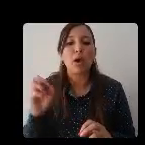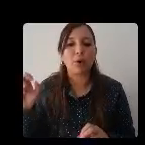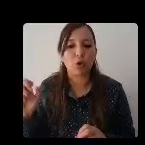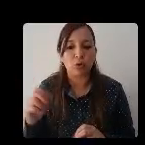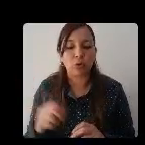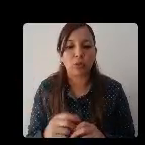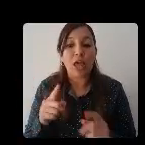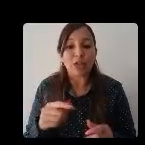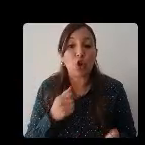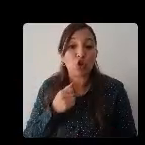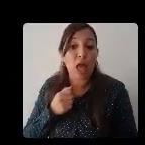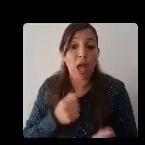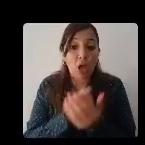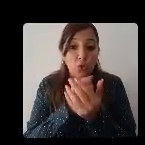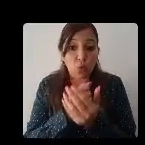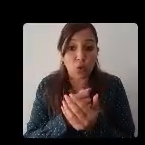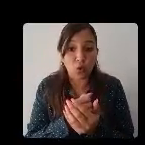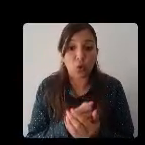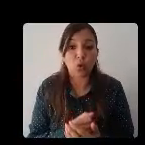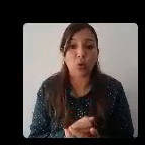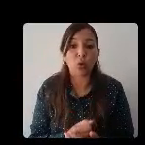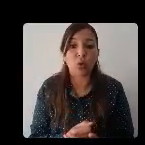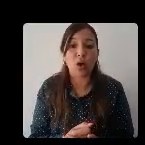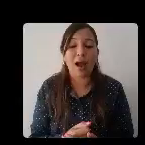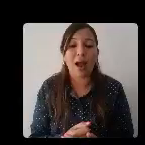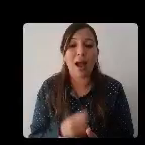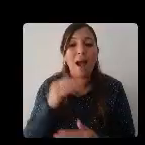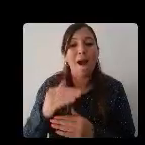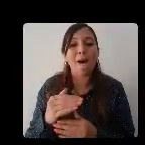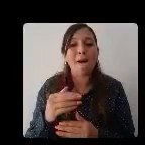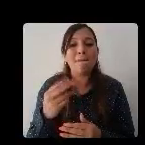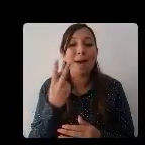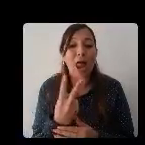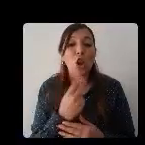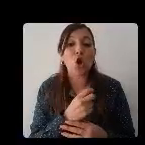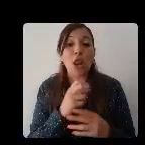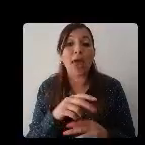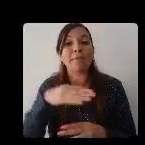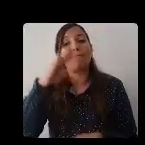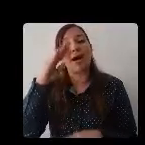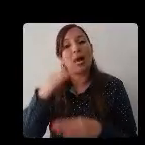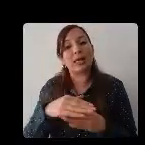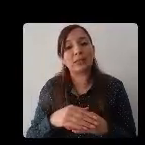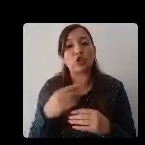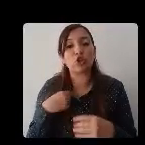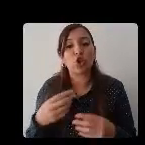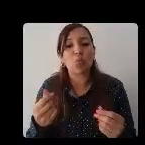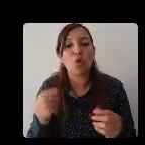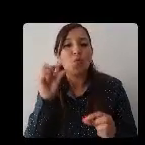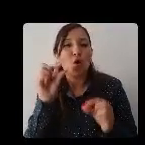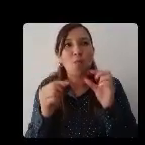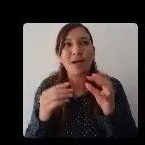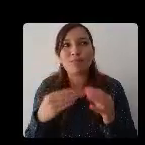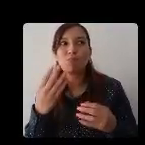Interesante lo que comentas, claro. Además también esa variedad, ¿no? Porque a veces uno piensa hacer solo actividades de día, también lo que decías de fogata, más